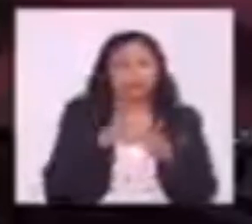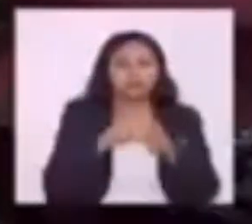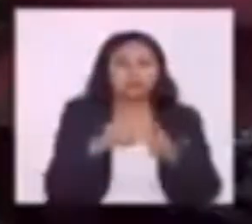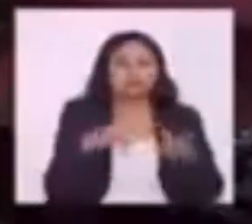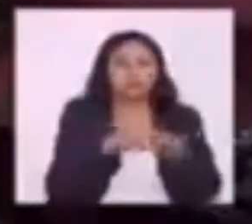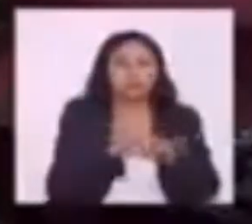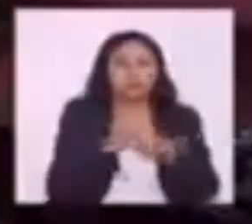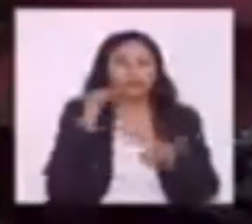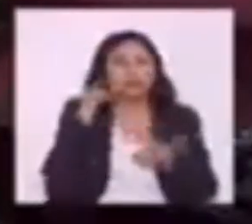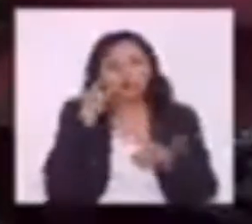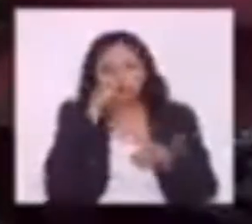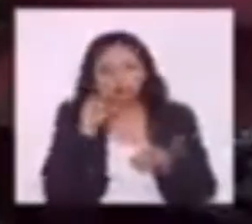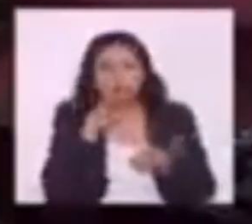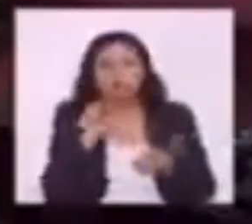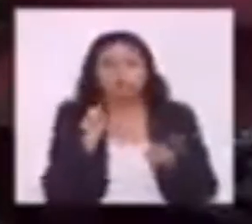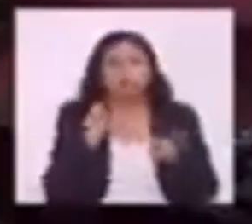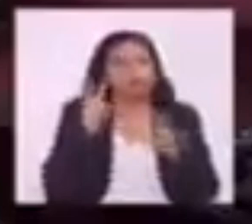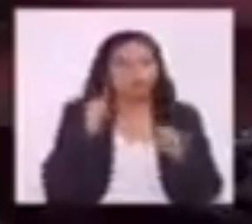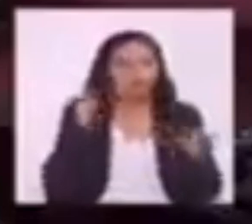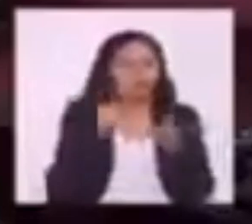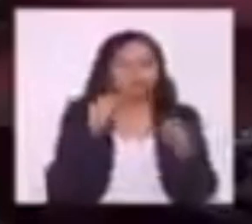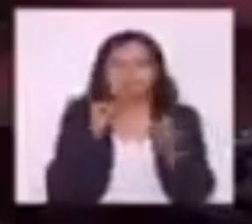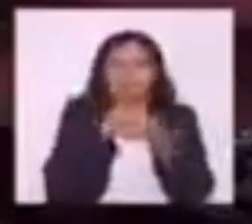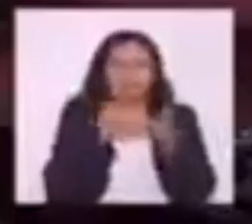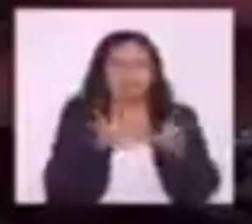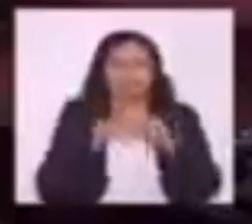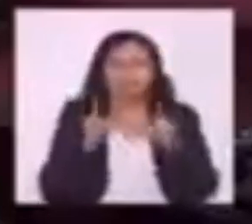diputado Gustavo Cruz va a ser en contra de este proyecto que